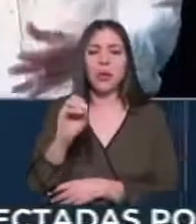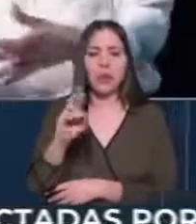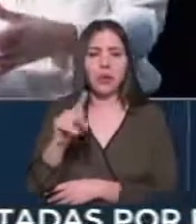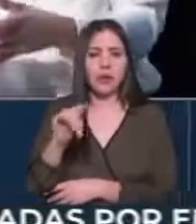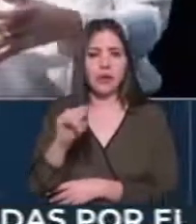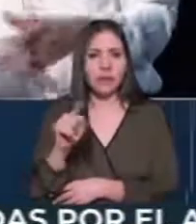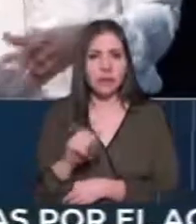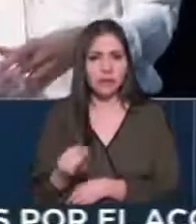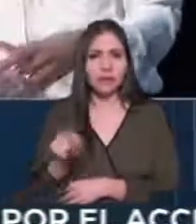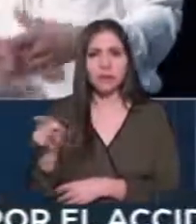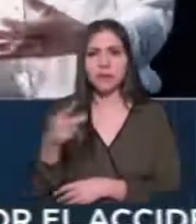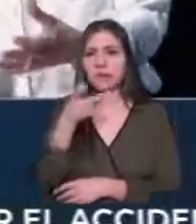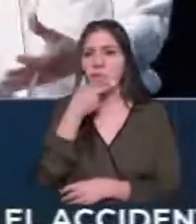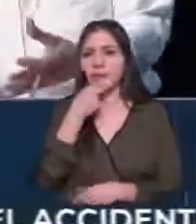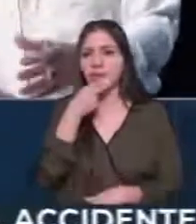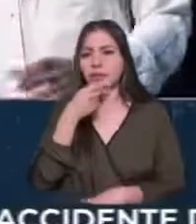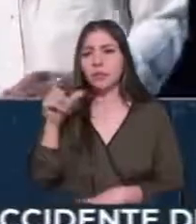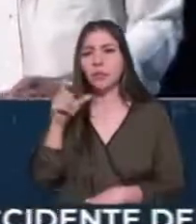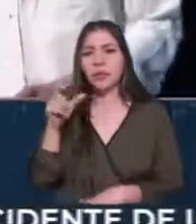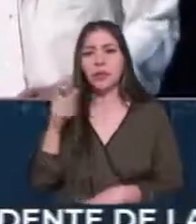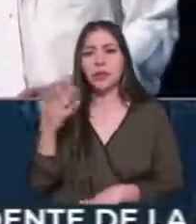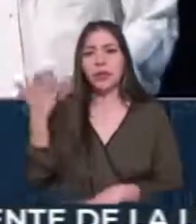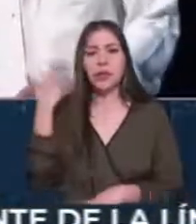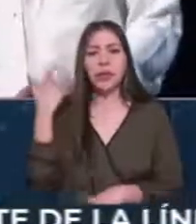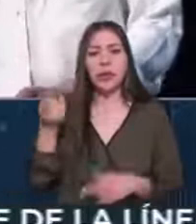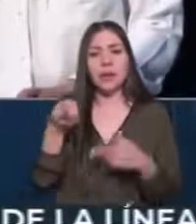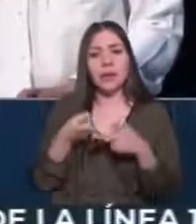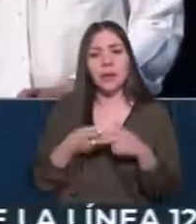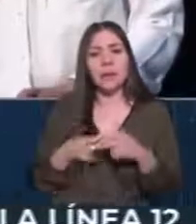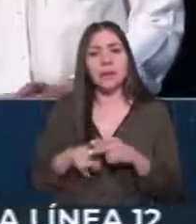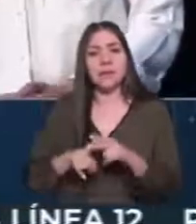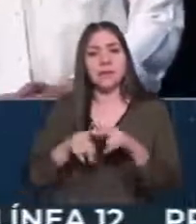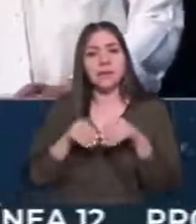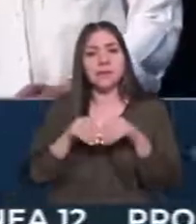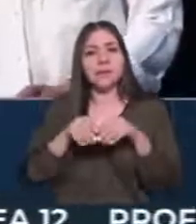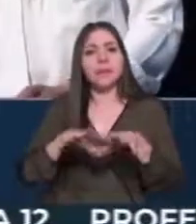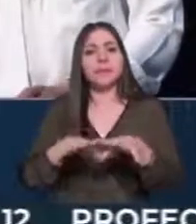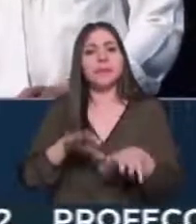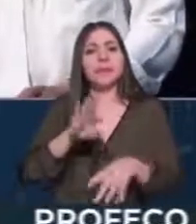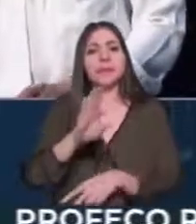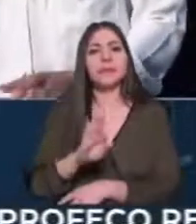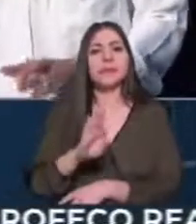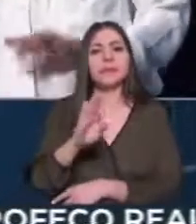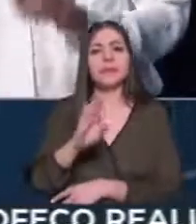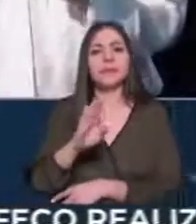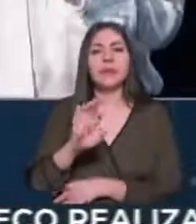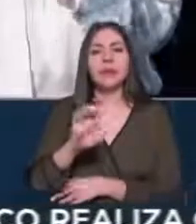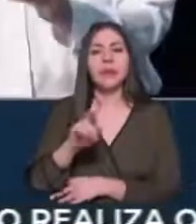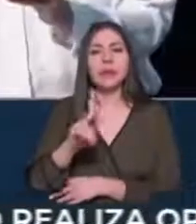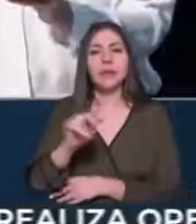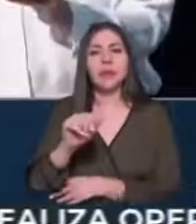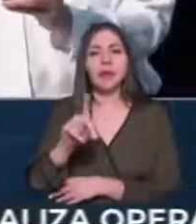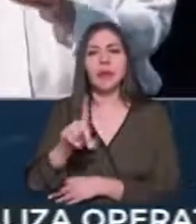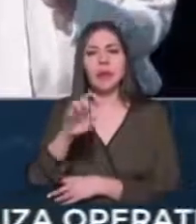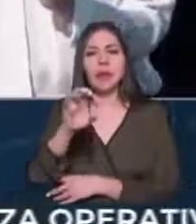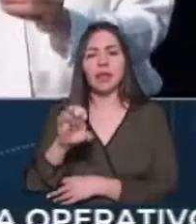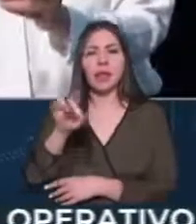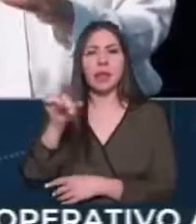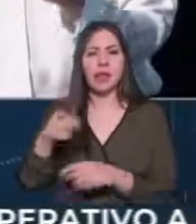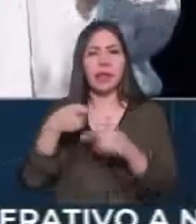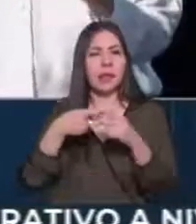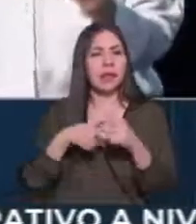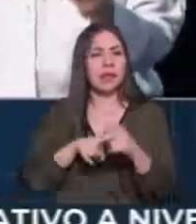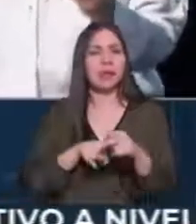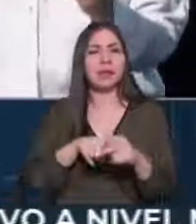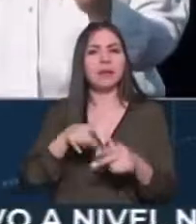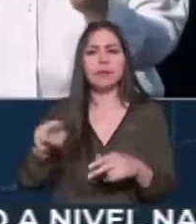se inicia, digamos, todo el despliegue que hace la Fiscalía de Delitos Electorales, toca ese punto cuando